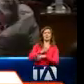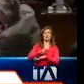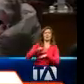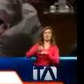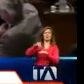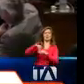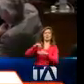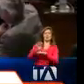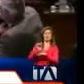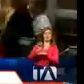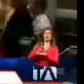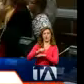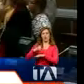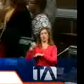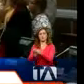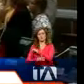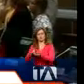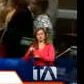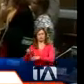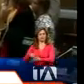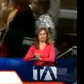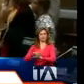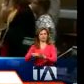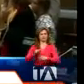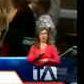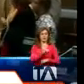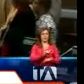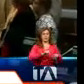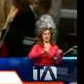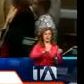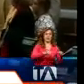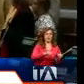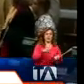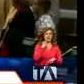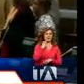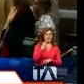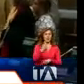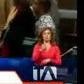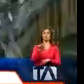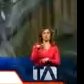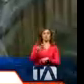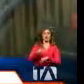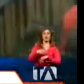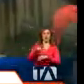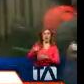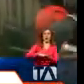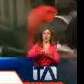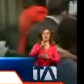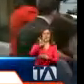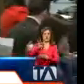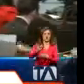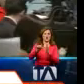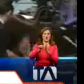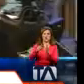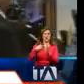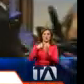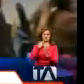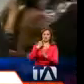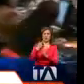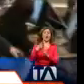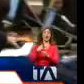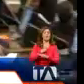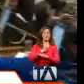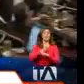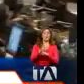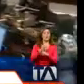que tuvieron los jefes de bancada. Y ya en el Pleno continuaron las disposiciones. Y es que se pusieron de acuerdo para votar a favor,